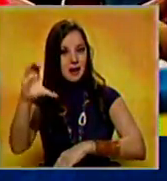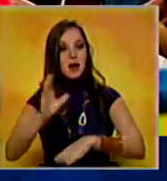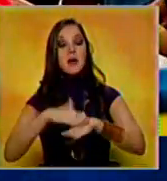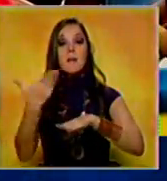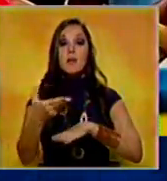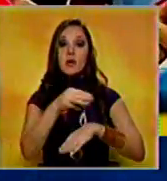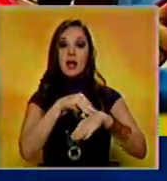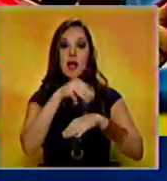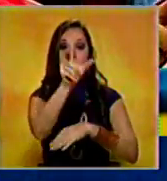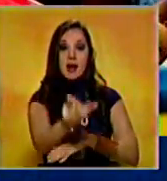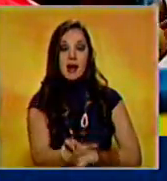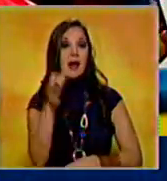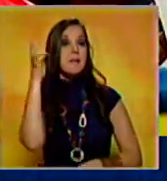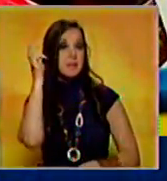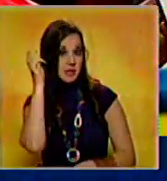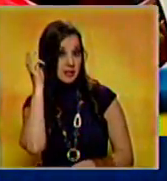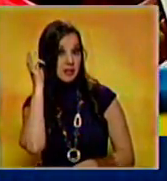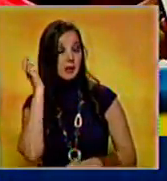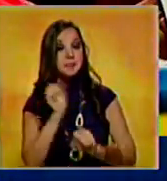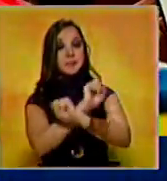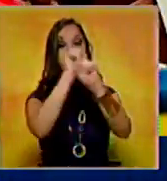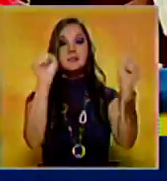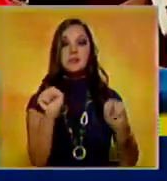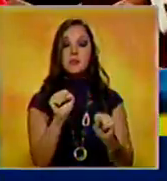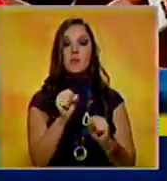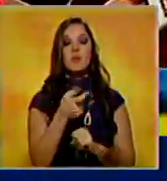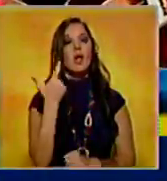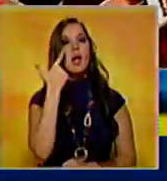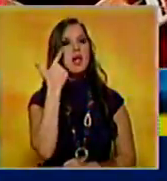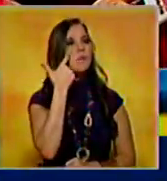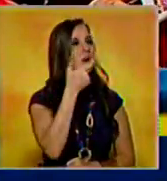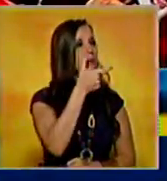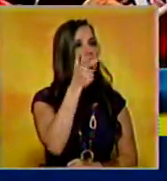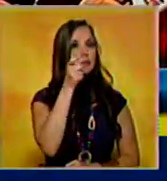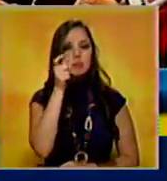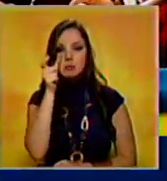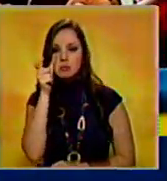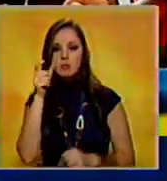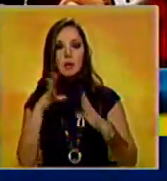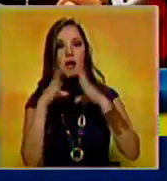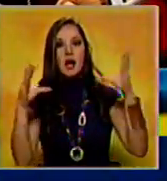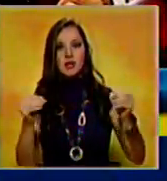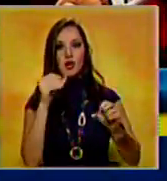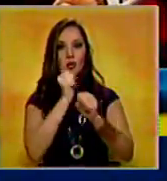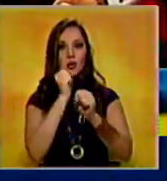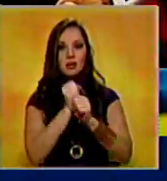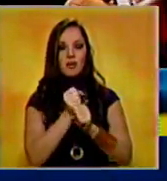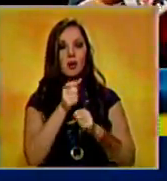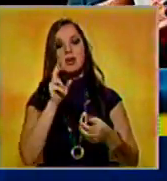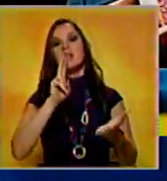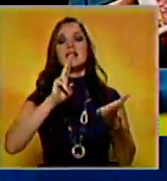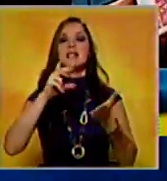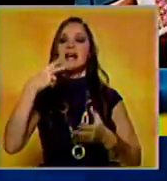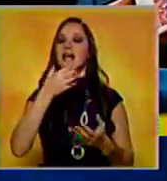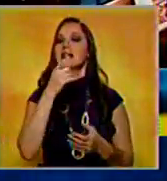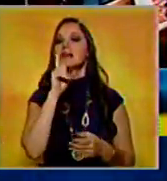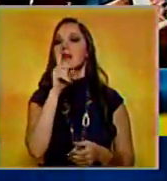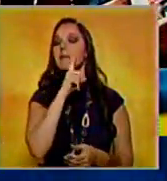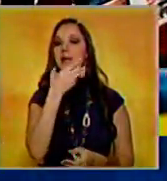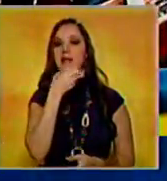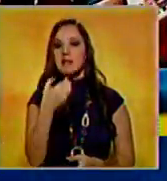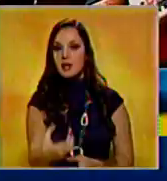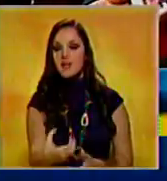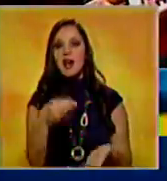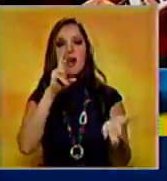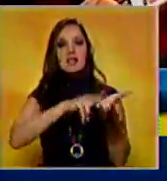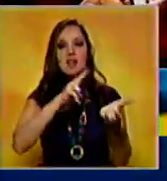y Paz, Carmen Meléndez, esta mañana está realizando una inspección a todo el operativo Navidades Seguras 2014 que se